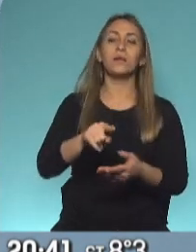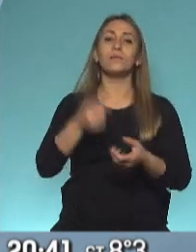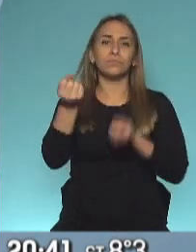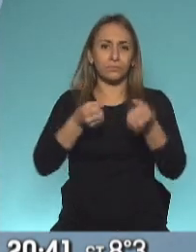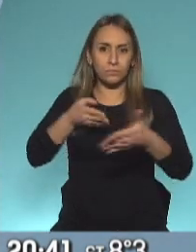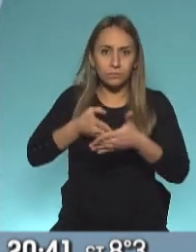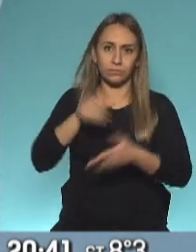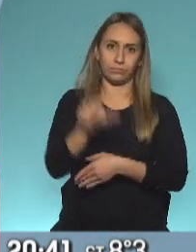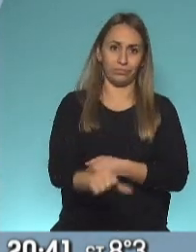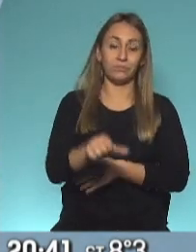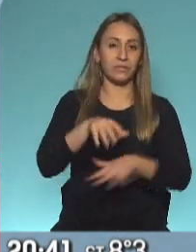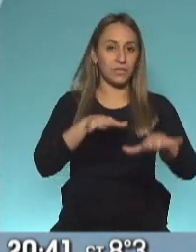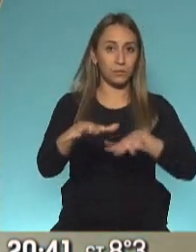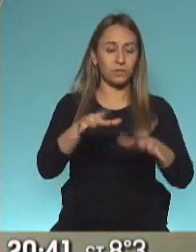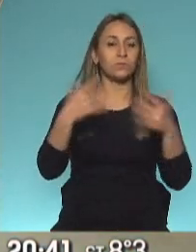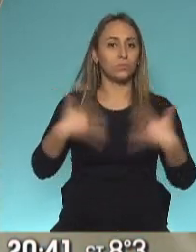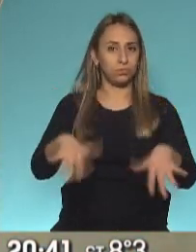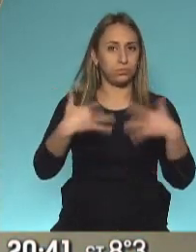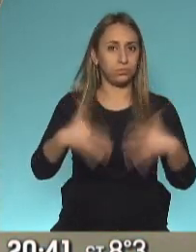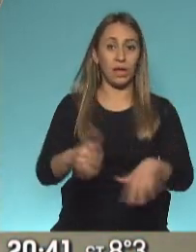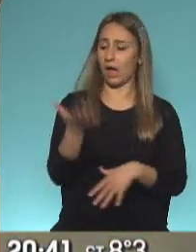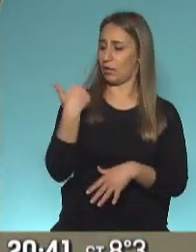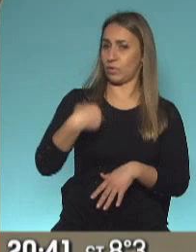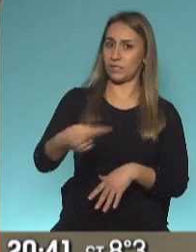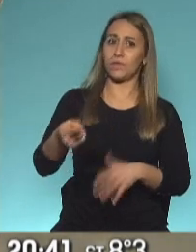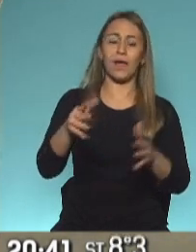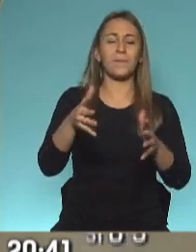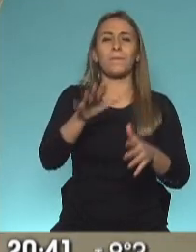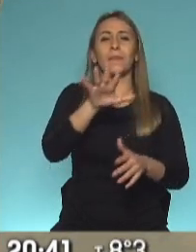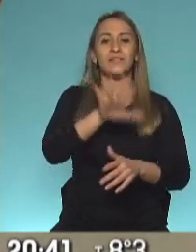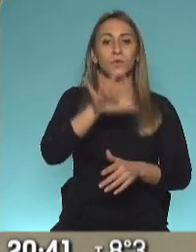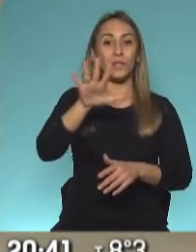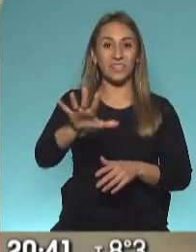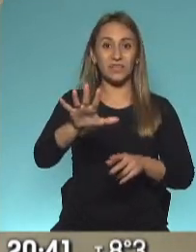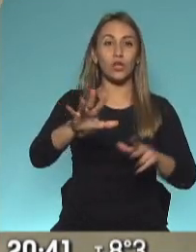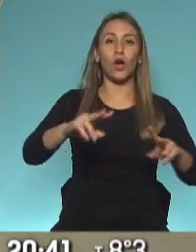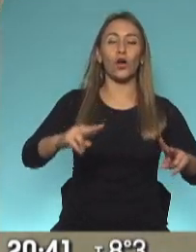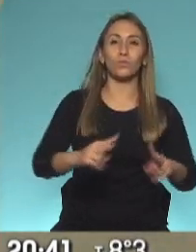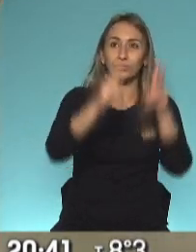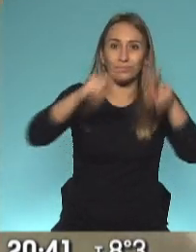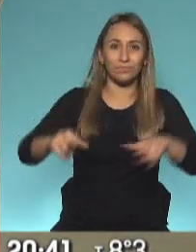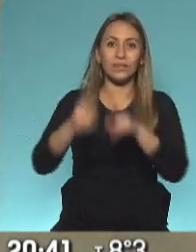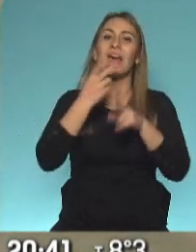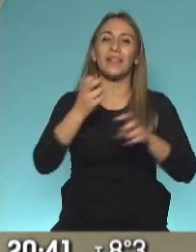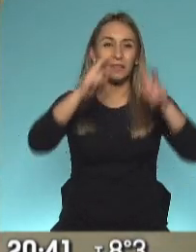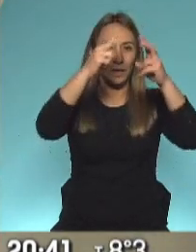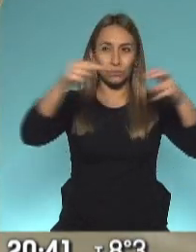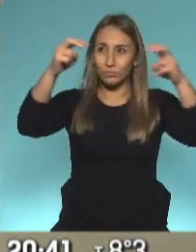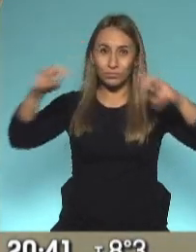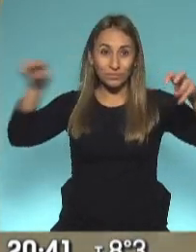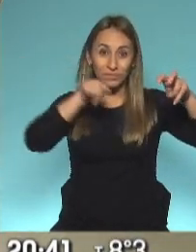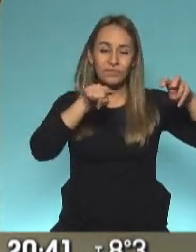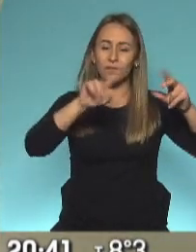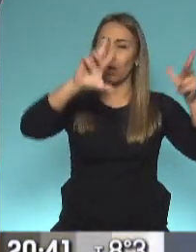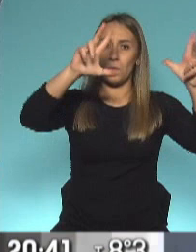se torna dramática hace una semana 55 torres de alta tensión cayeron en el escorial al